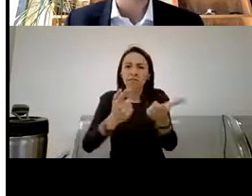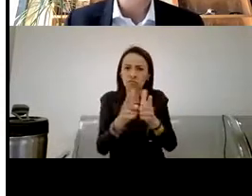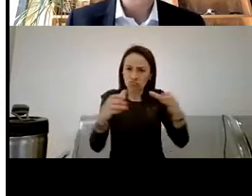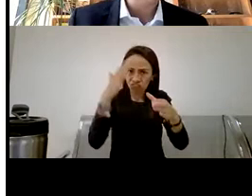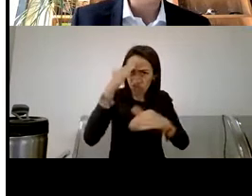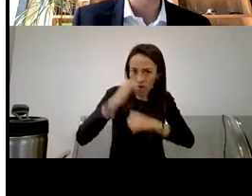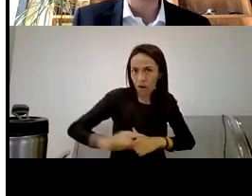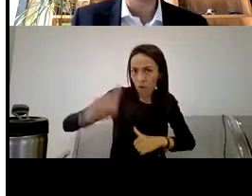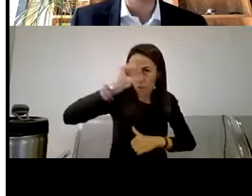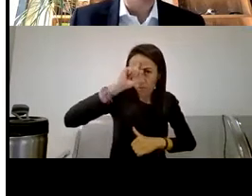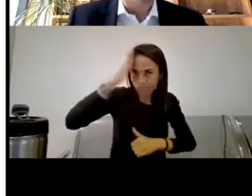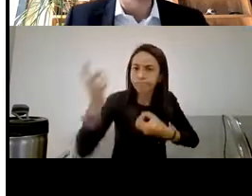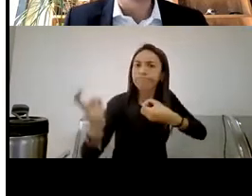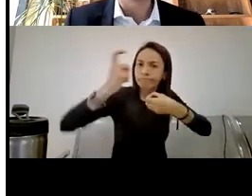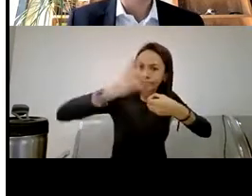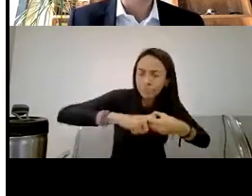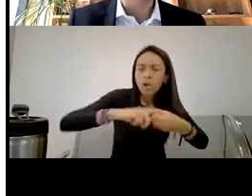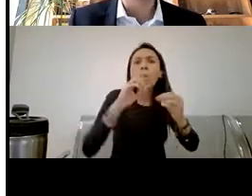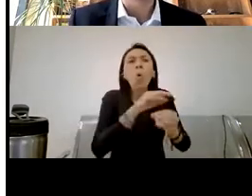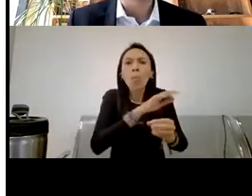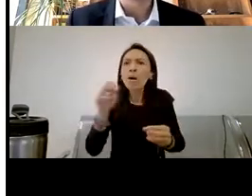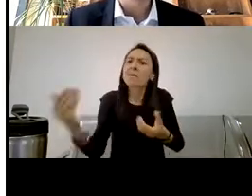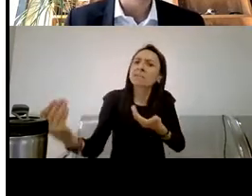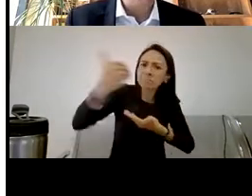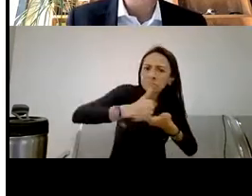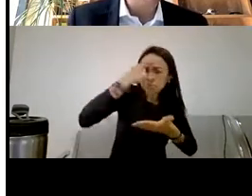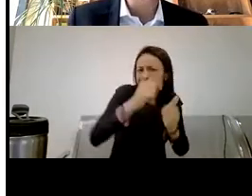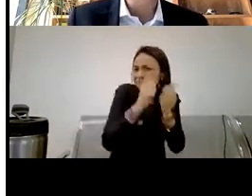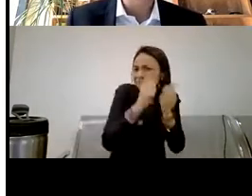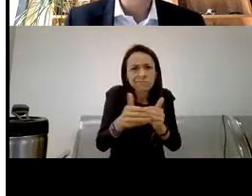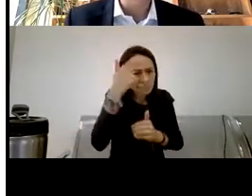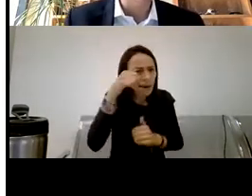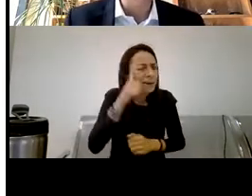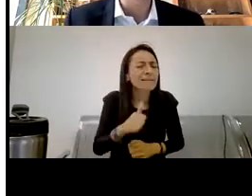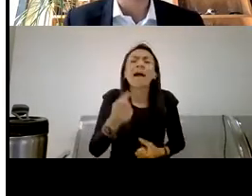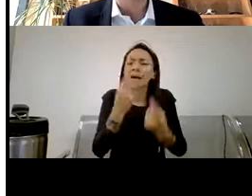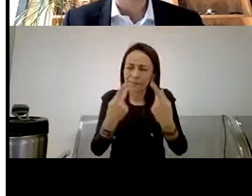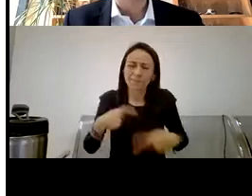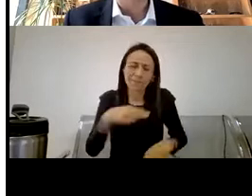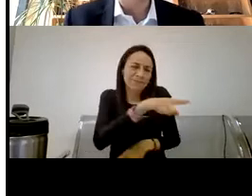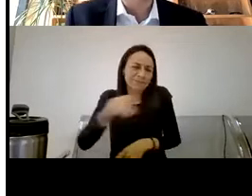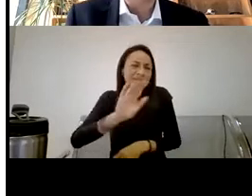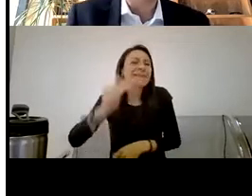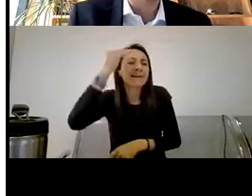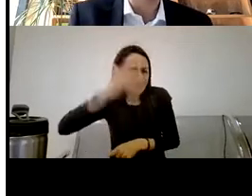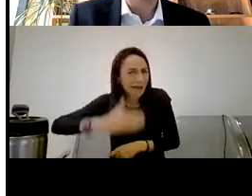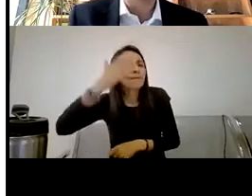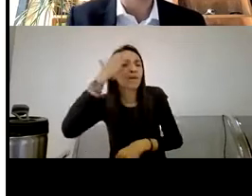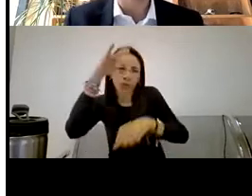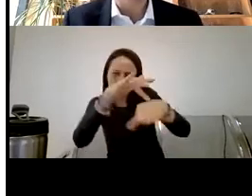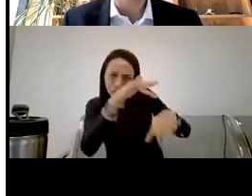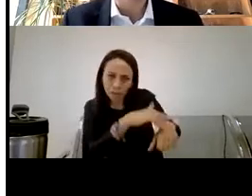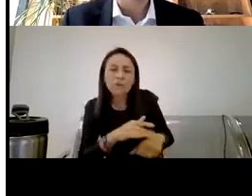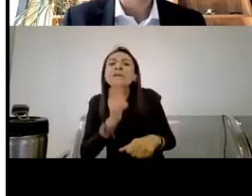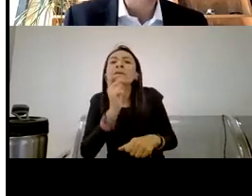organizaciones que sabemos y todas y todos conocemos, en donde quizá han estado un poco cerradas, los patronatos han